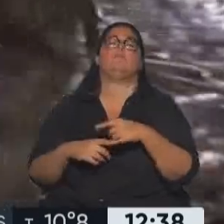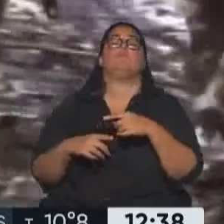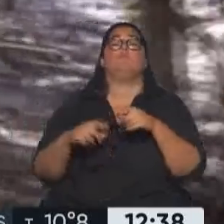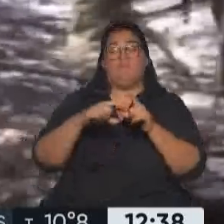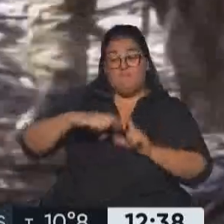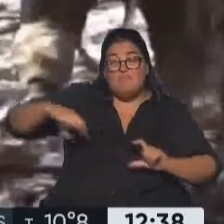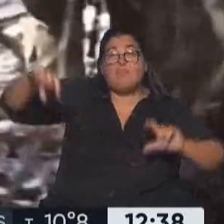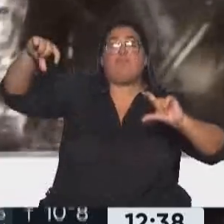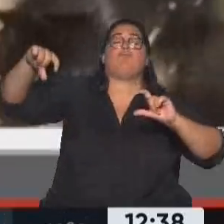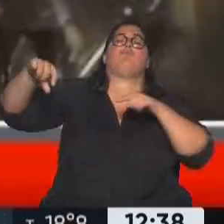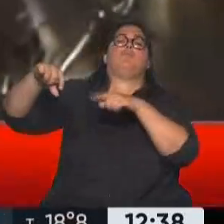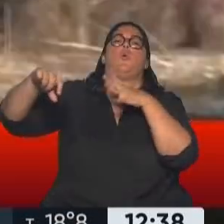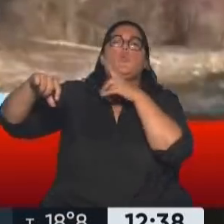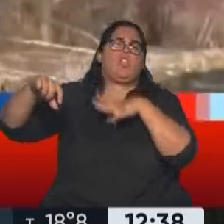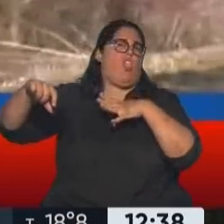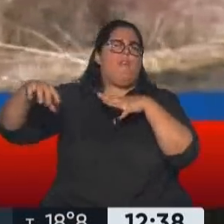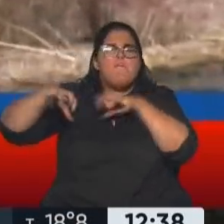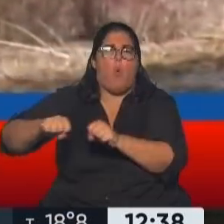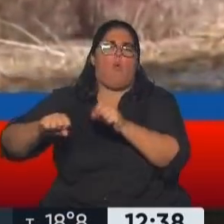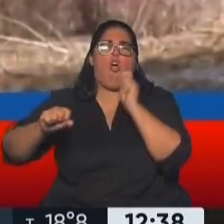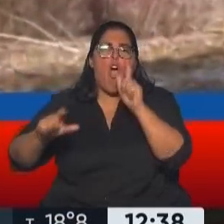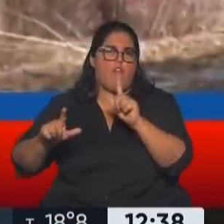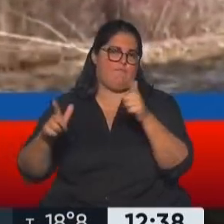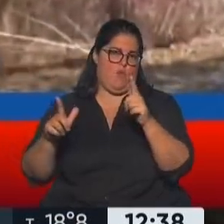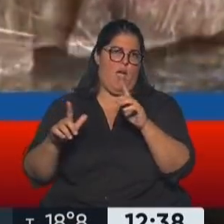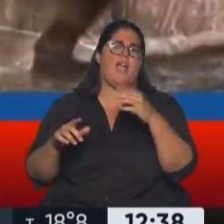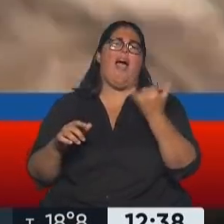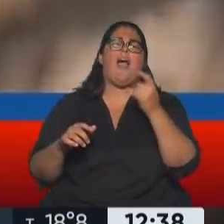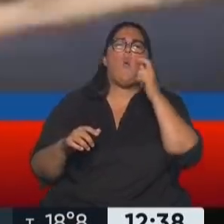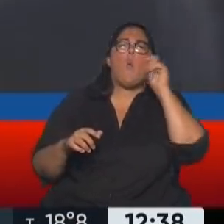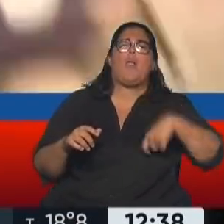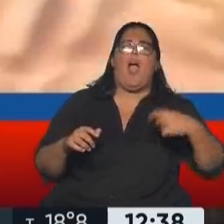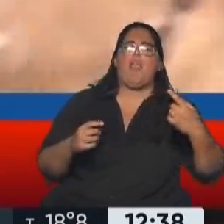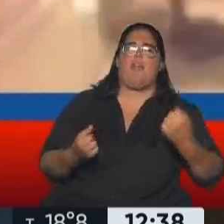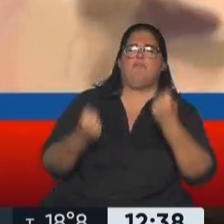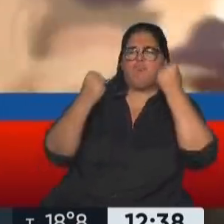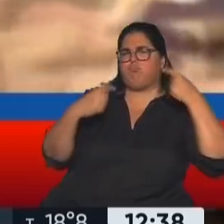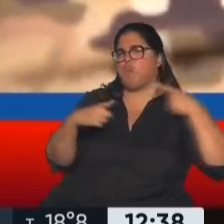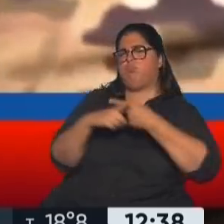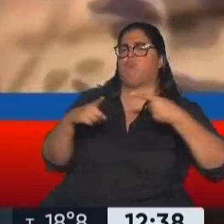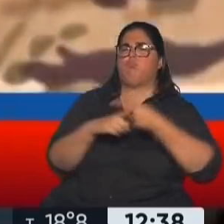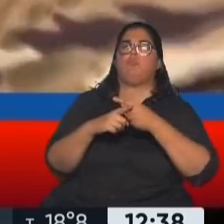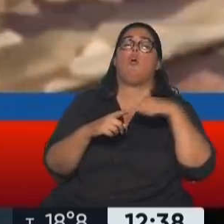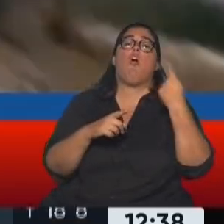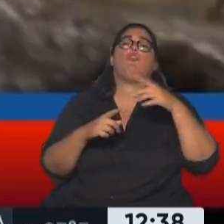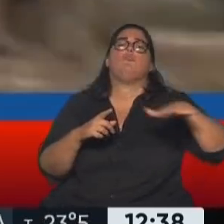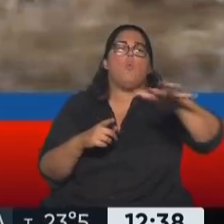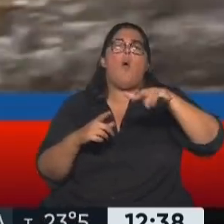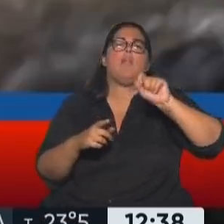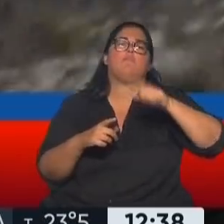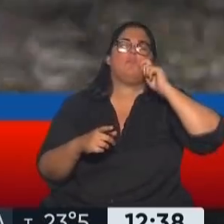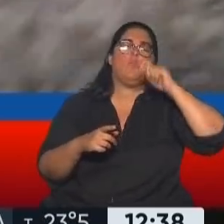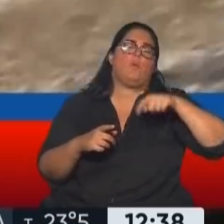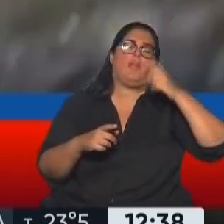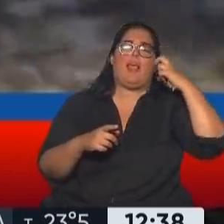todavía no consolidó del todo sus avances y se registran contraofensivas ucranianas, al igual que en los suburbios de Kiev, donde los rusos no